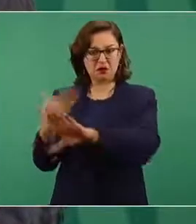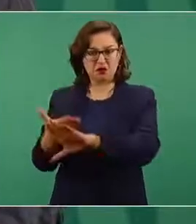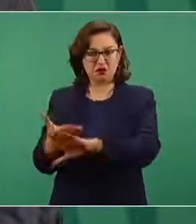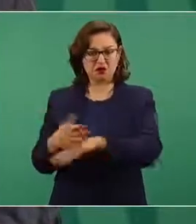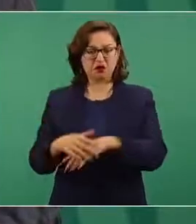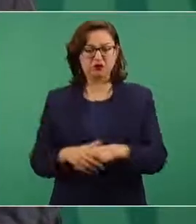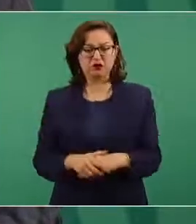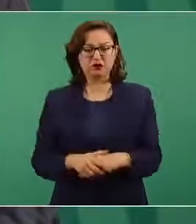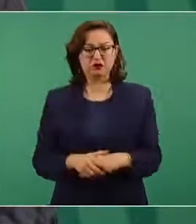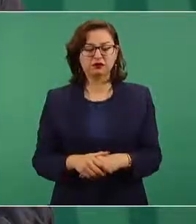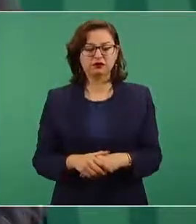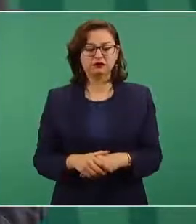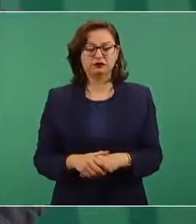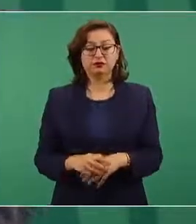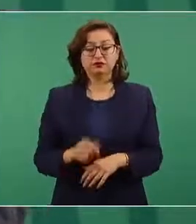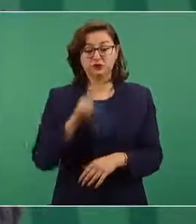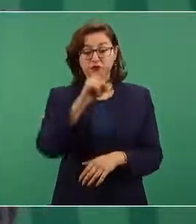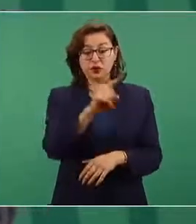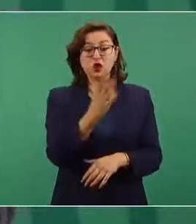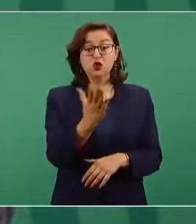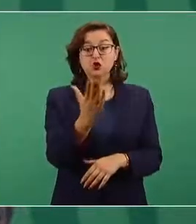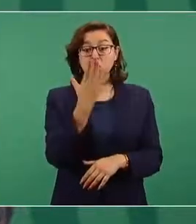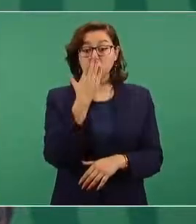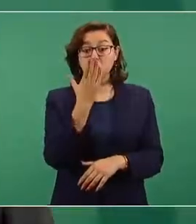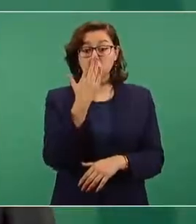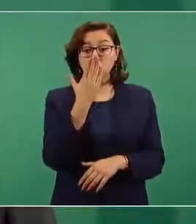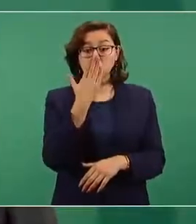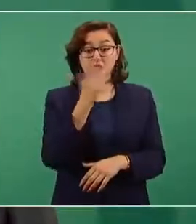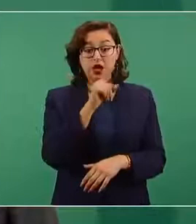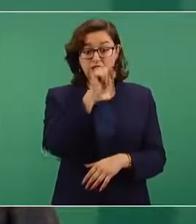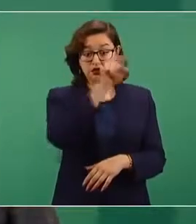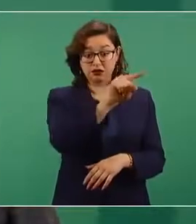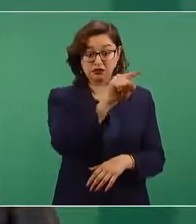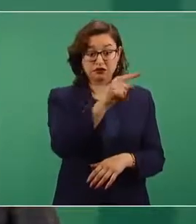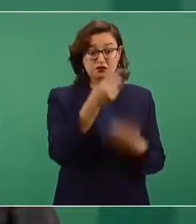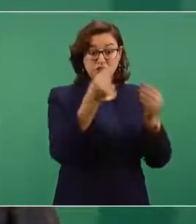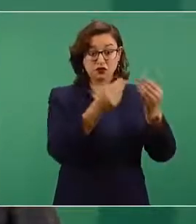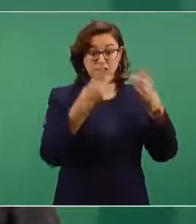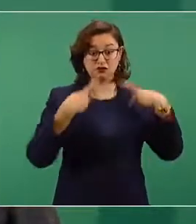Deportaron desde Sonora a familias completas